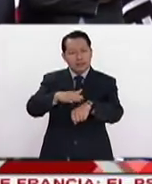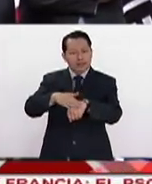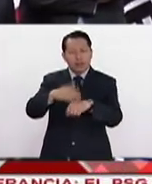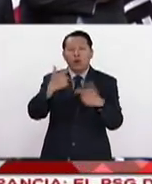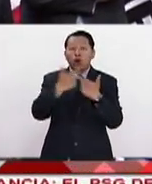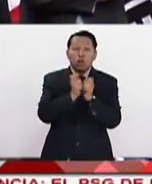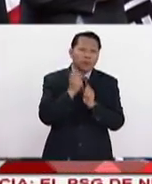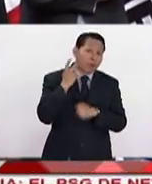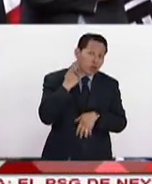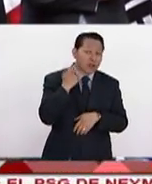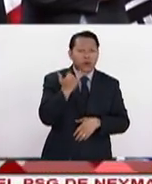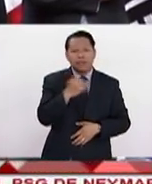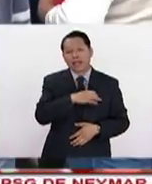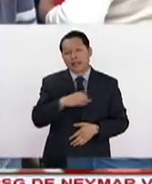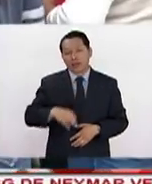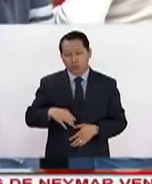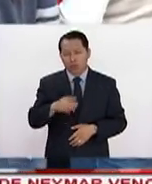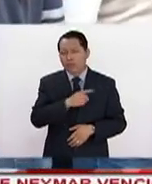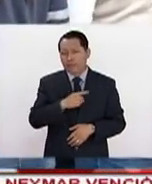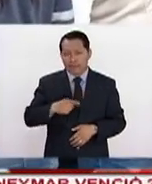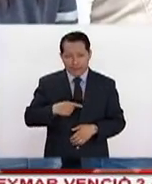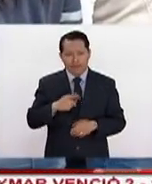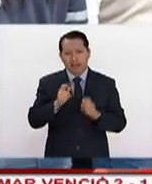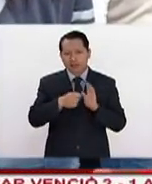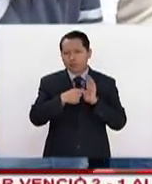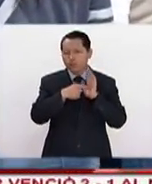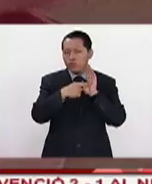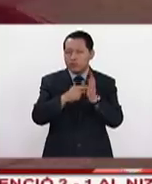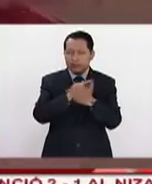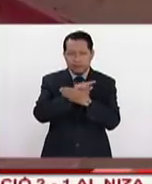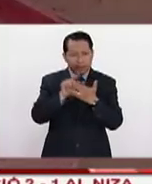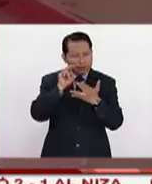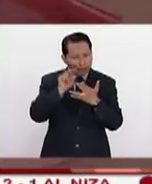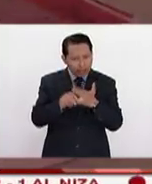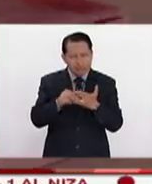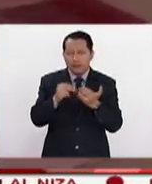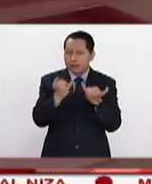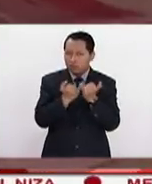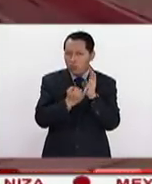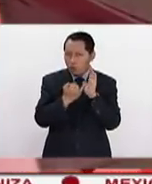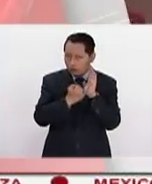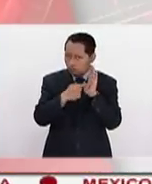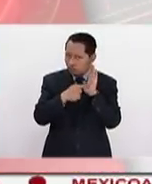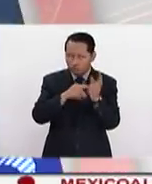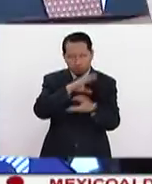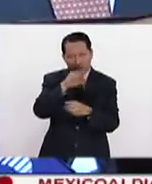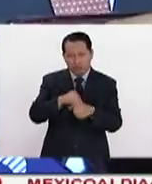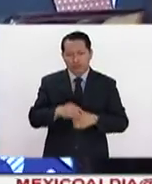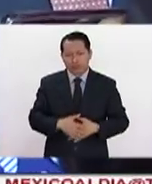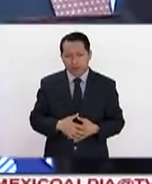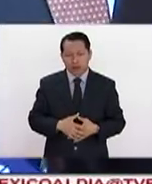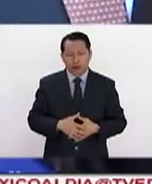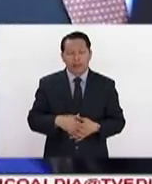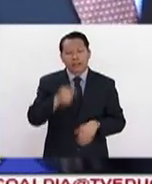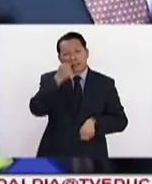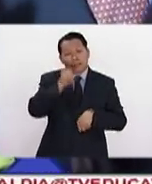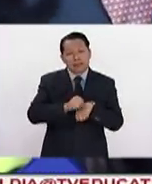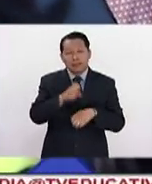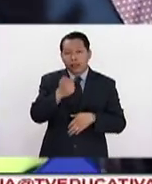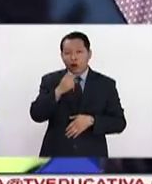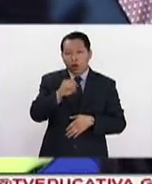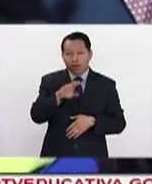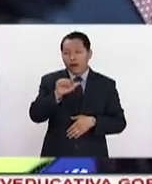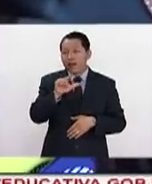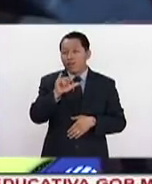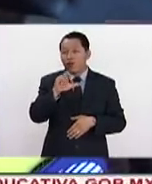partidos y candidatos a que cumplan con sus obligaciones de transparencia y rendición de cuentas. El secretario de